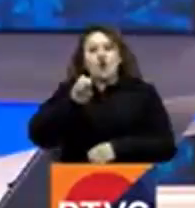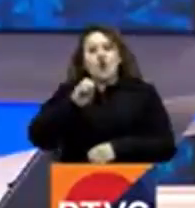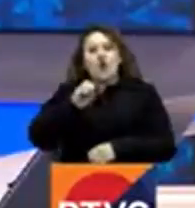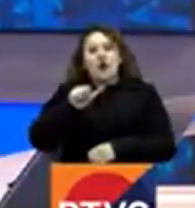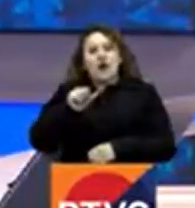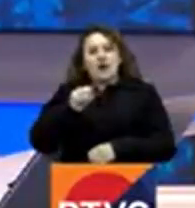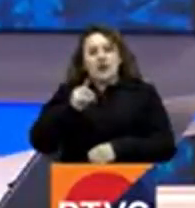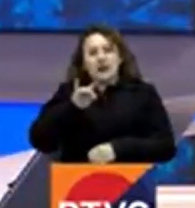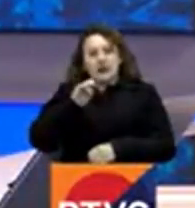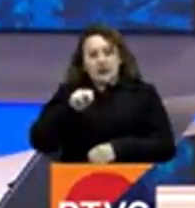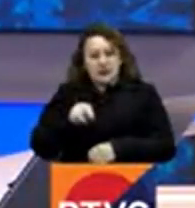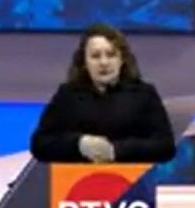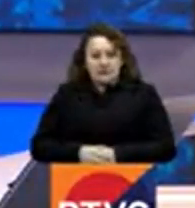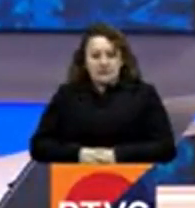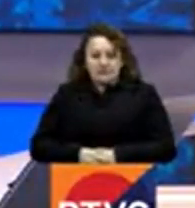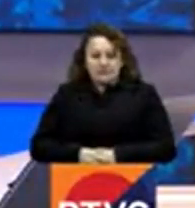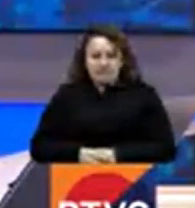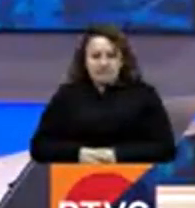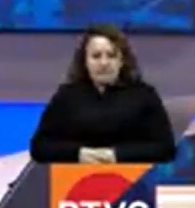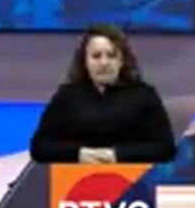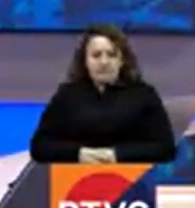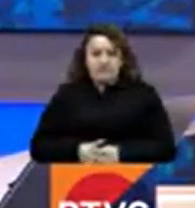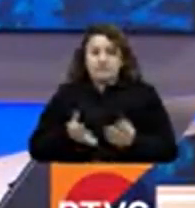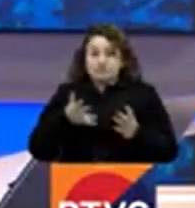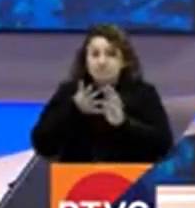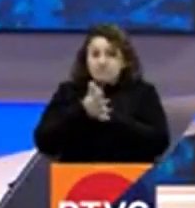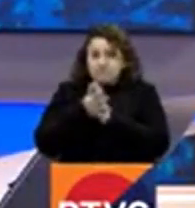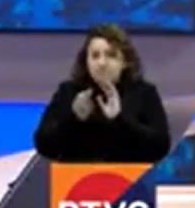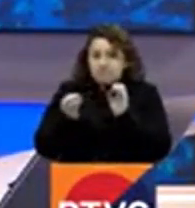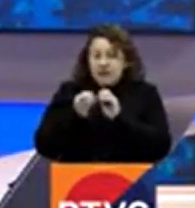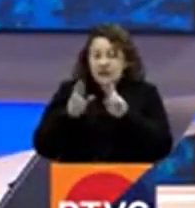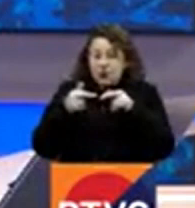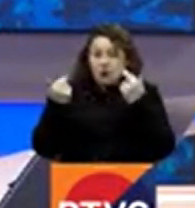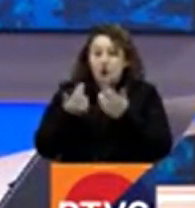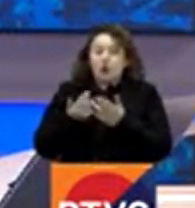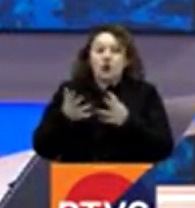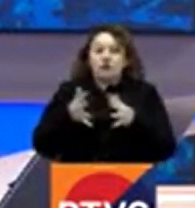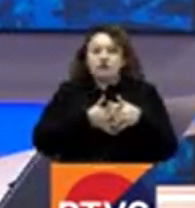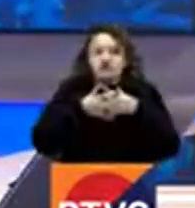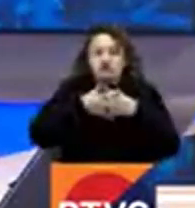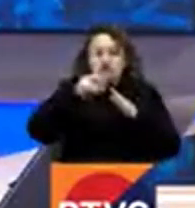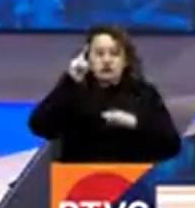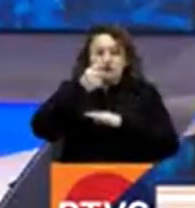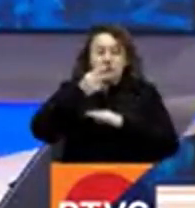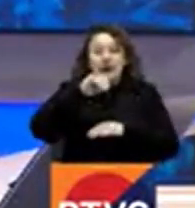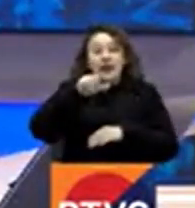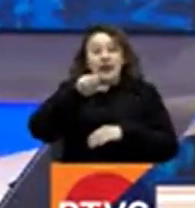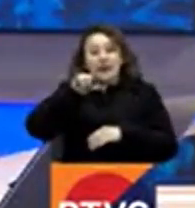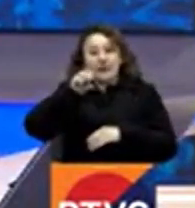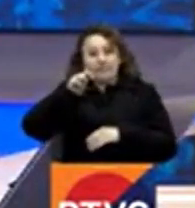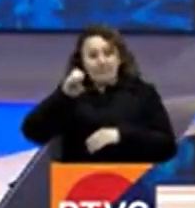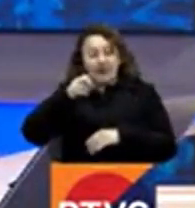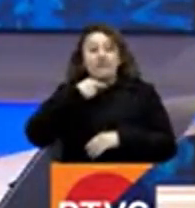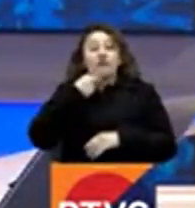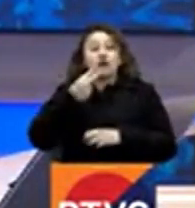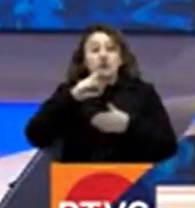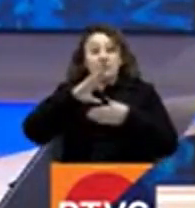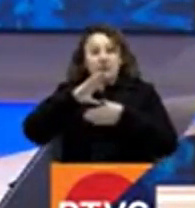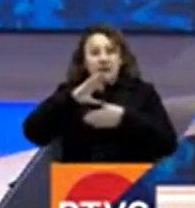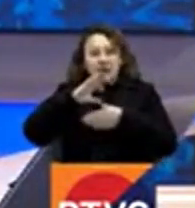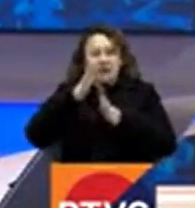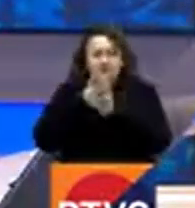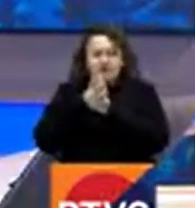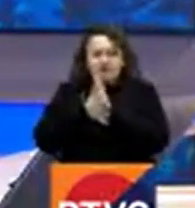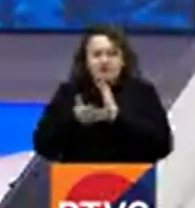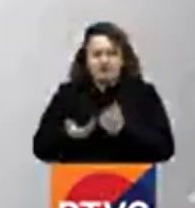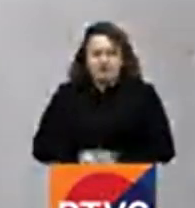Guzmán. Para conocer más detalles de la reunión entre los mandatarios norteamericanos, Jaime Moreno, periodista de La Voz de América, nos prepara el siguiente